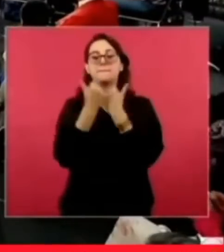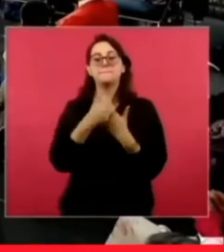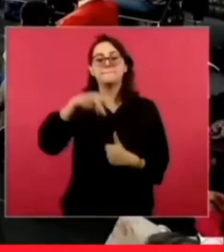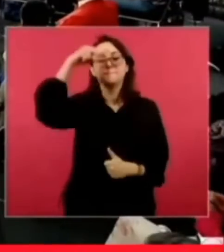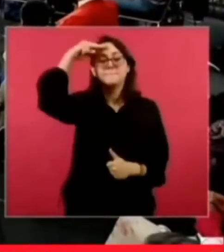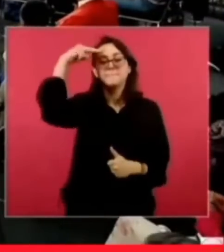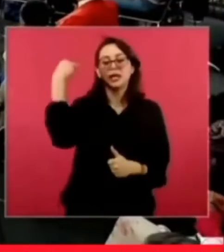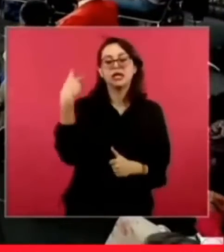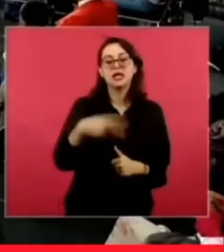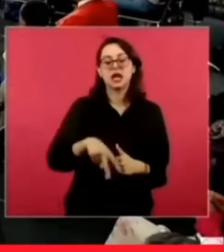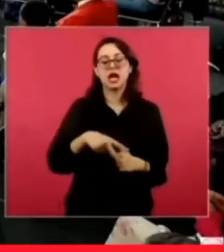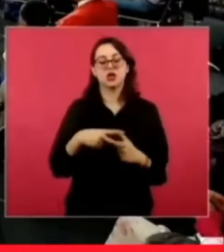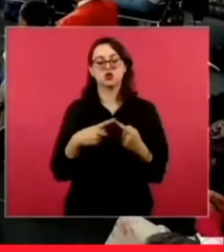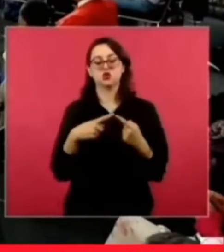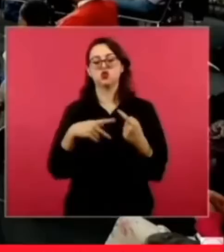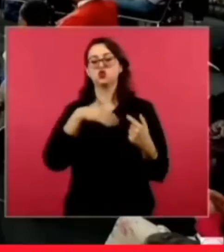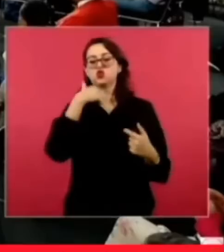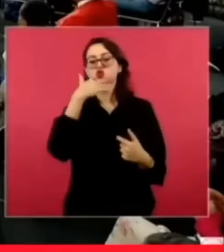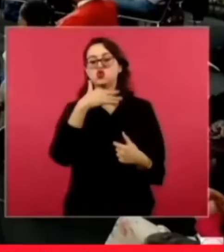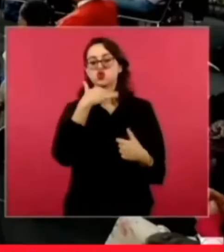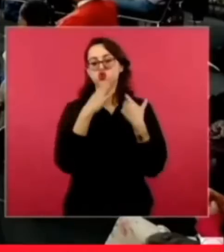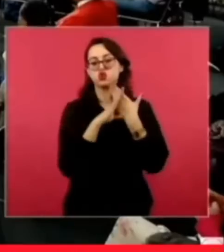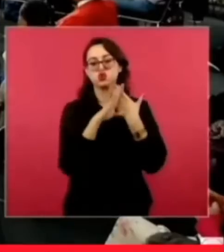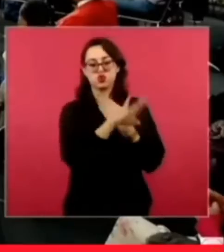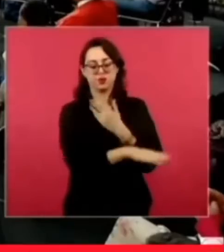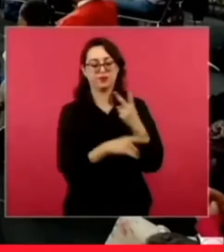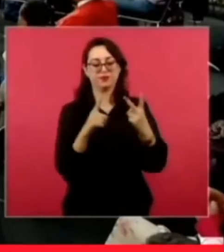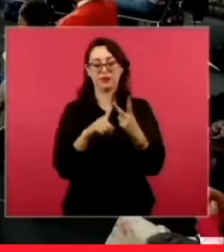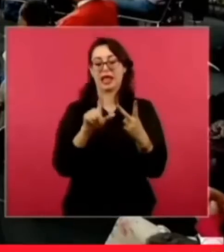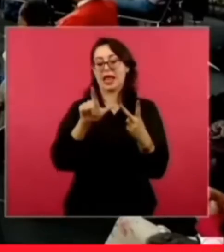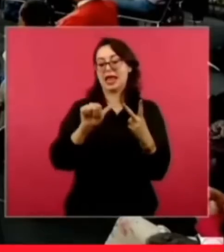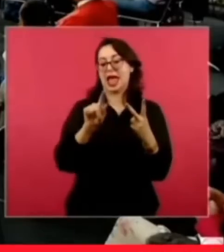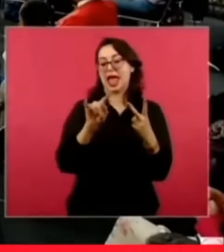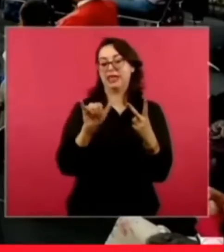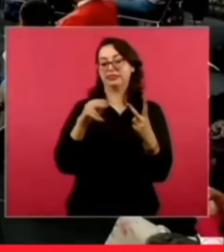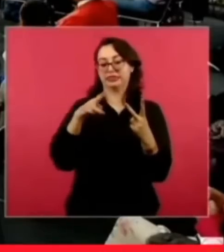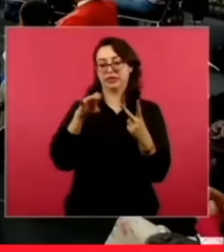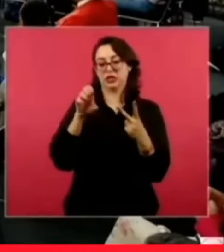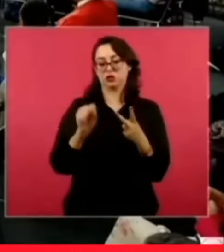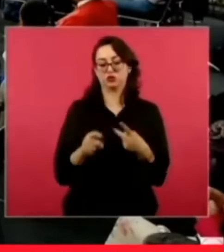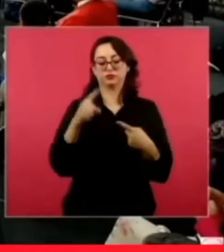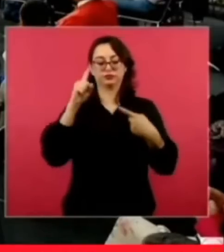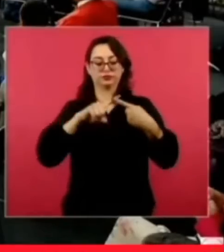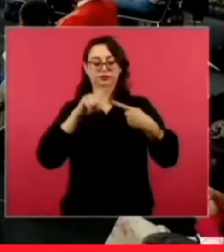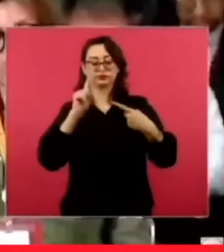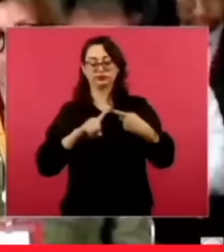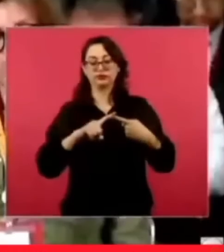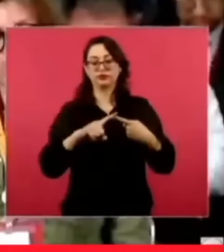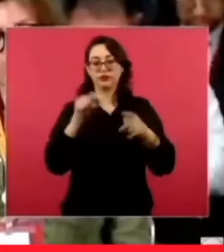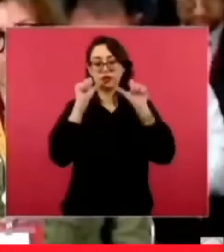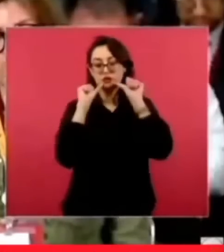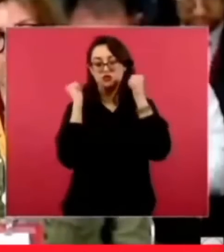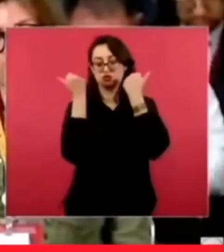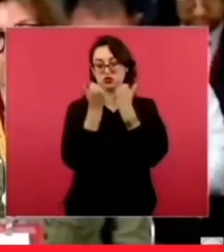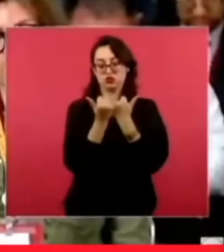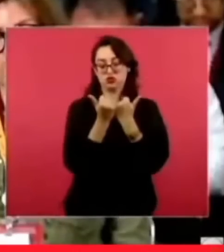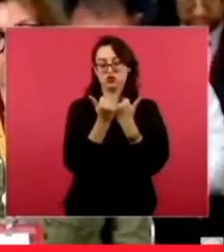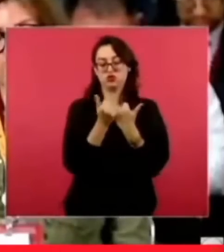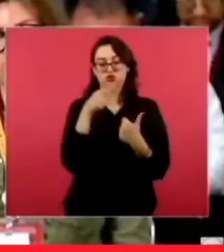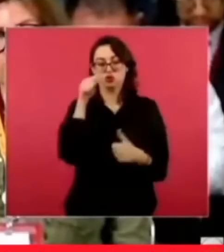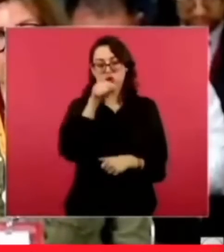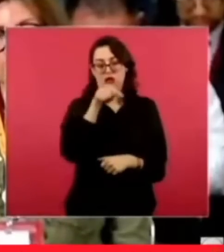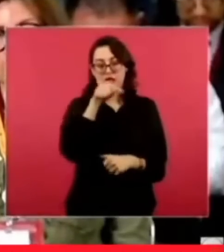de Latinos. En el primer caso, pues lo financia, ya sabemos, el gobierno de Estados Unidos,